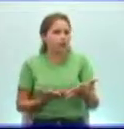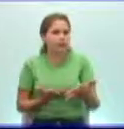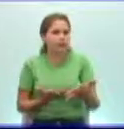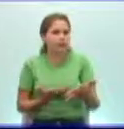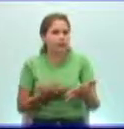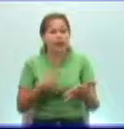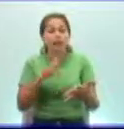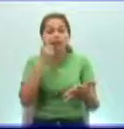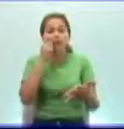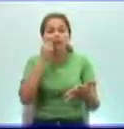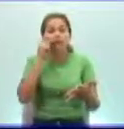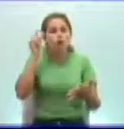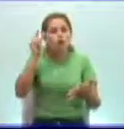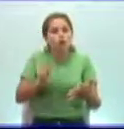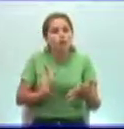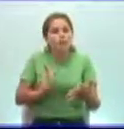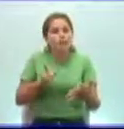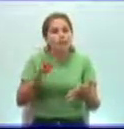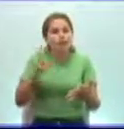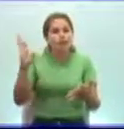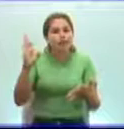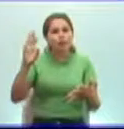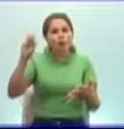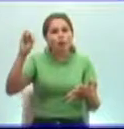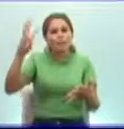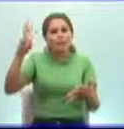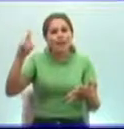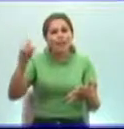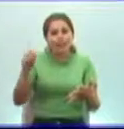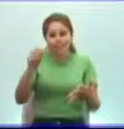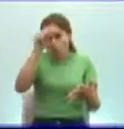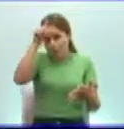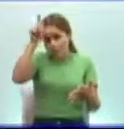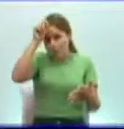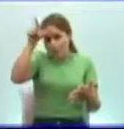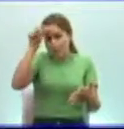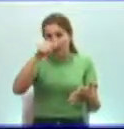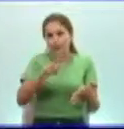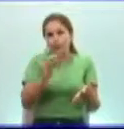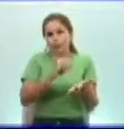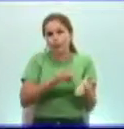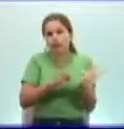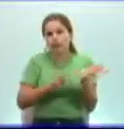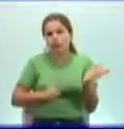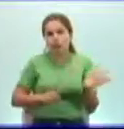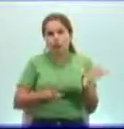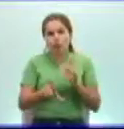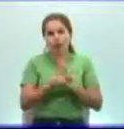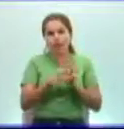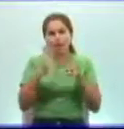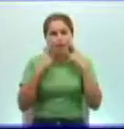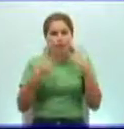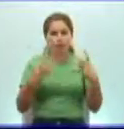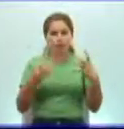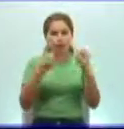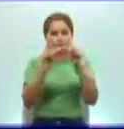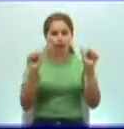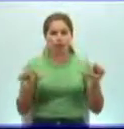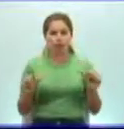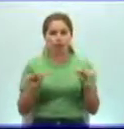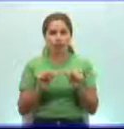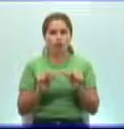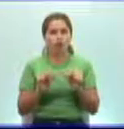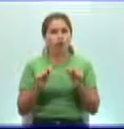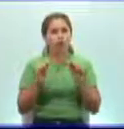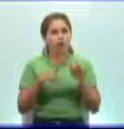Georg Simon Ohm, físico y matemático alemán que aportó a la teoría de la electricidad una de las leyes fundamentales de los circuitos